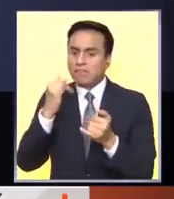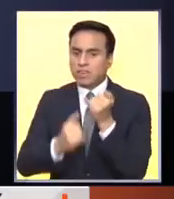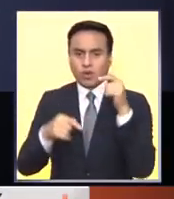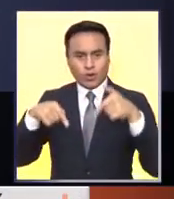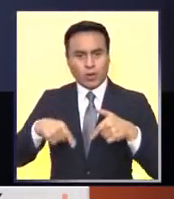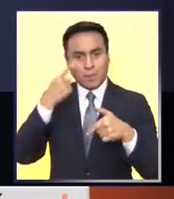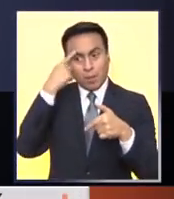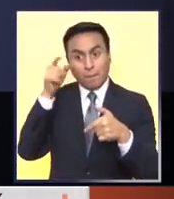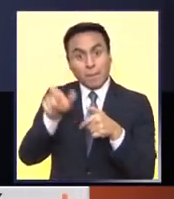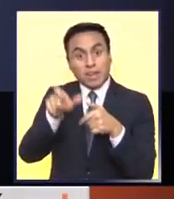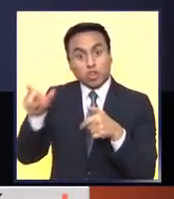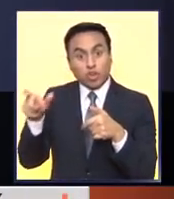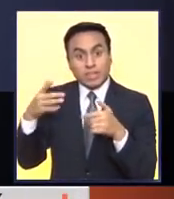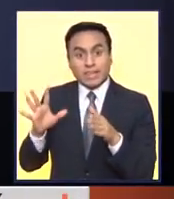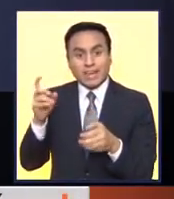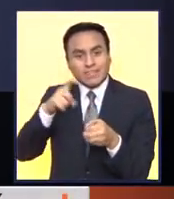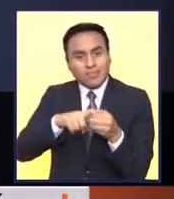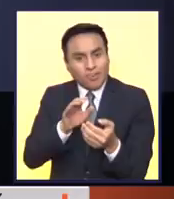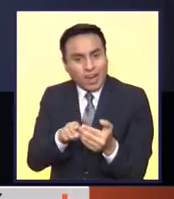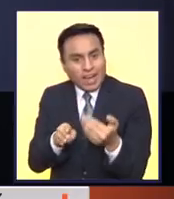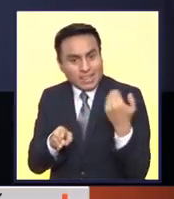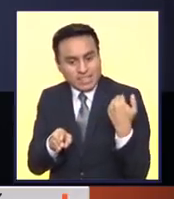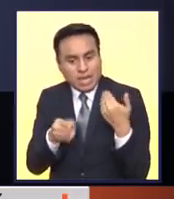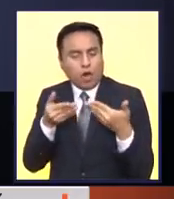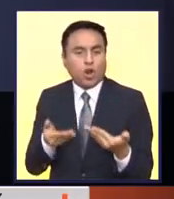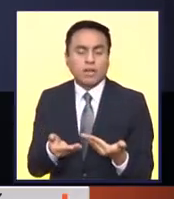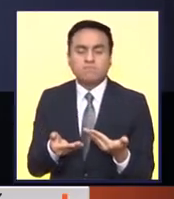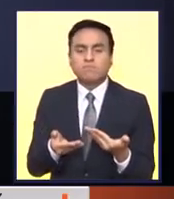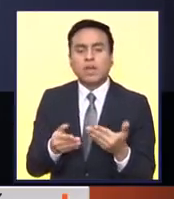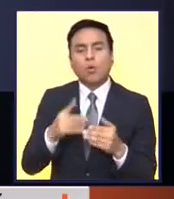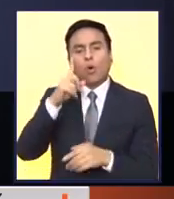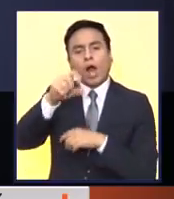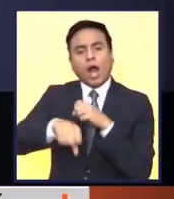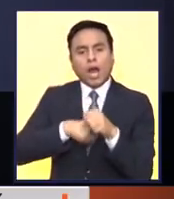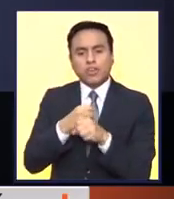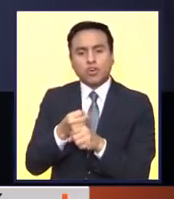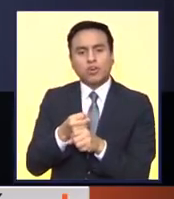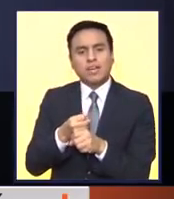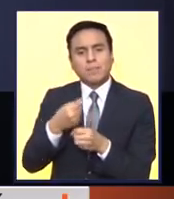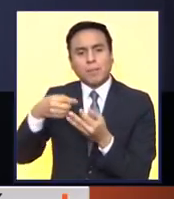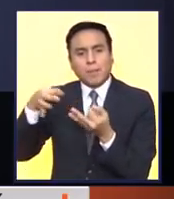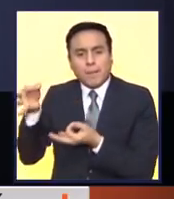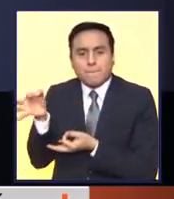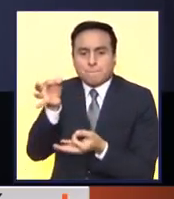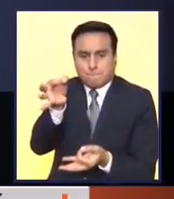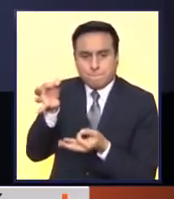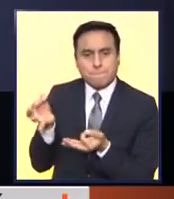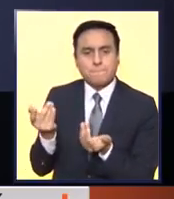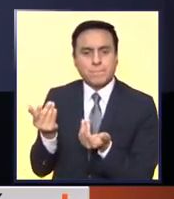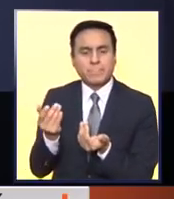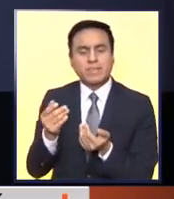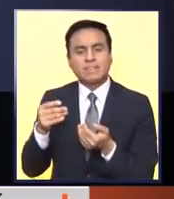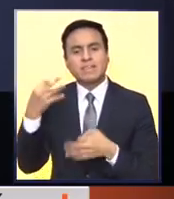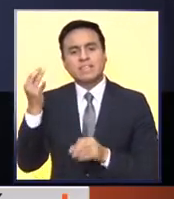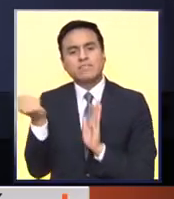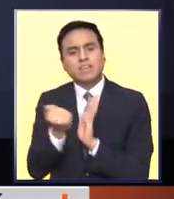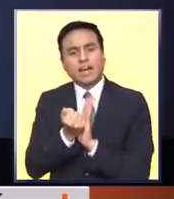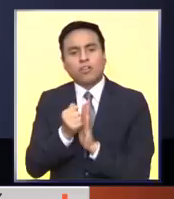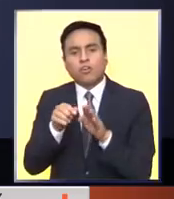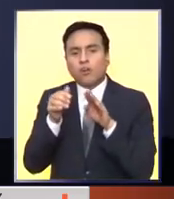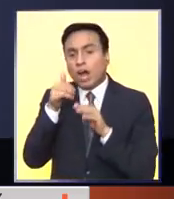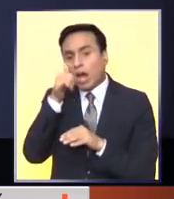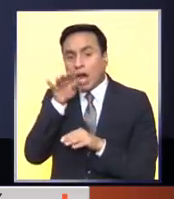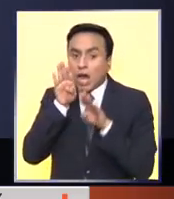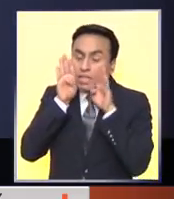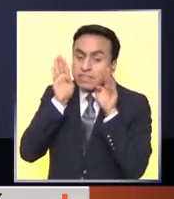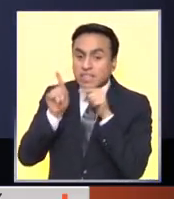las personas que ya se inscribieron ahora tendrán un año para presentar el resto de los documentos, como el certificado de antecedentes, y